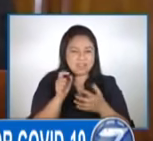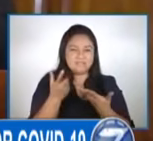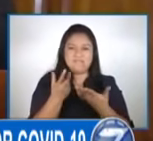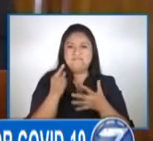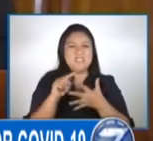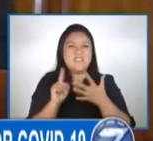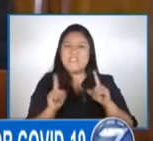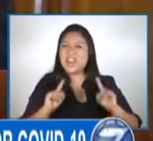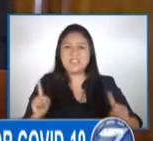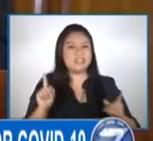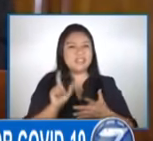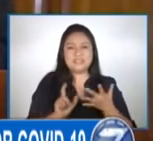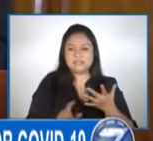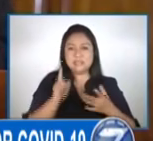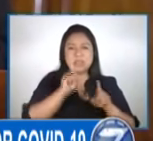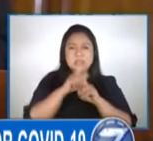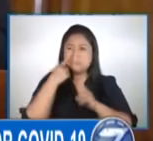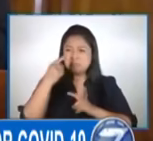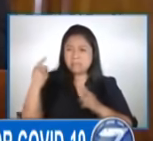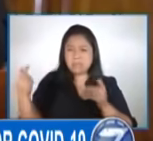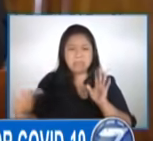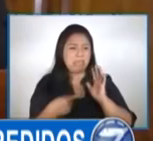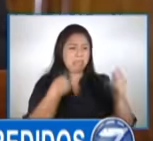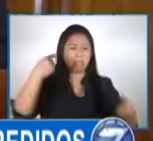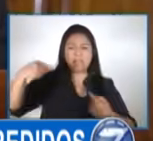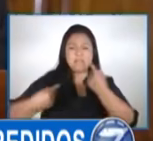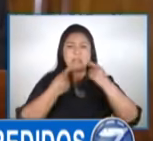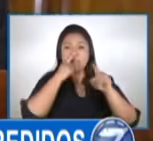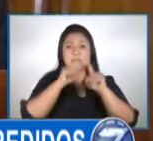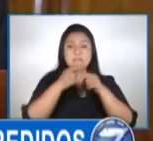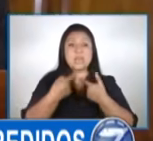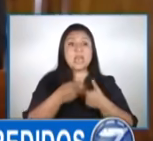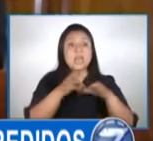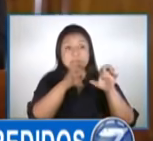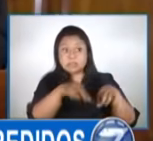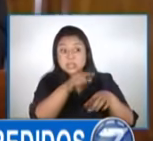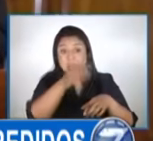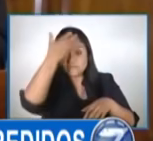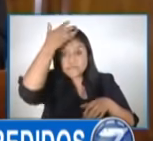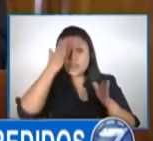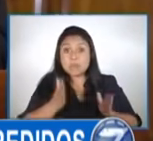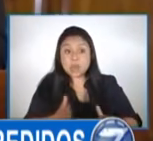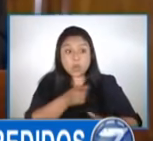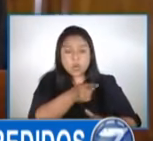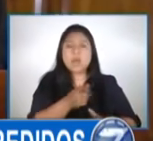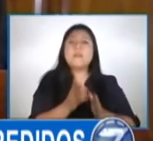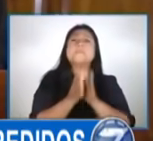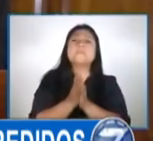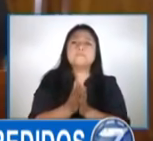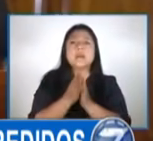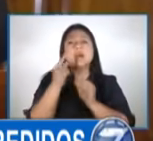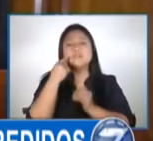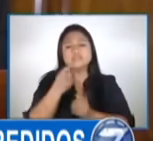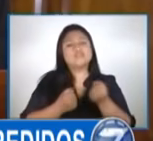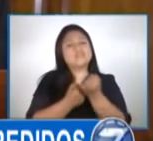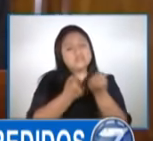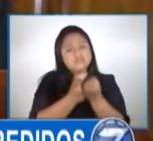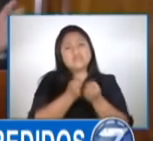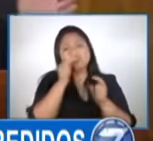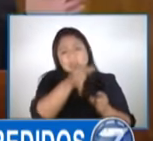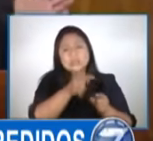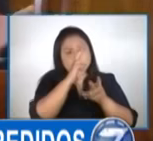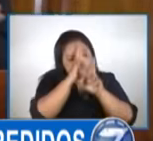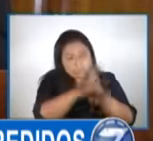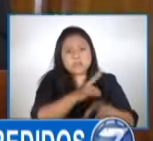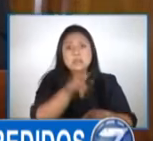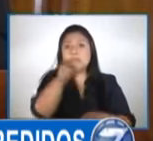preocupación amenazas e intimidaciones hacia los vacunadores, por lo que les pido el apoyo y el respeto hacia ellos. El que no esté de